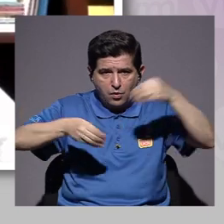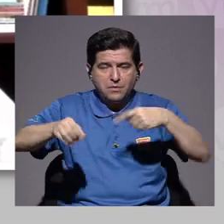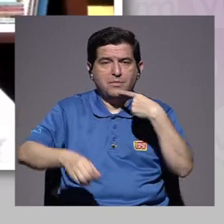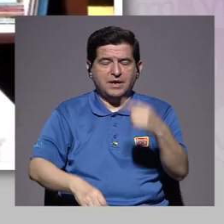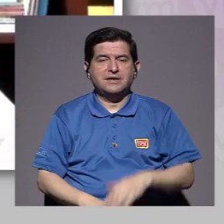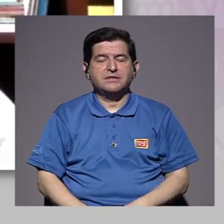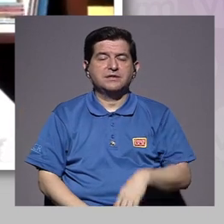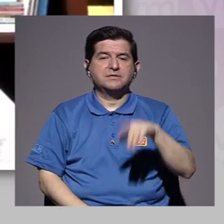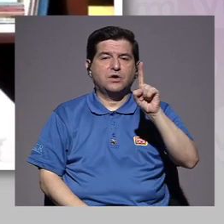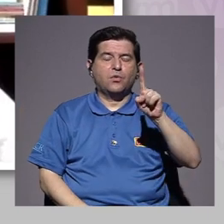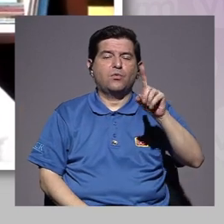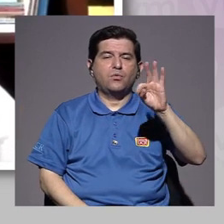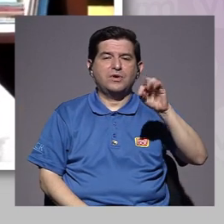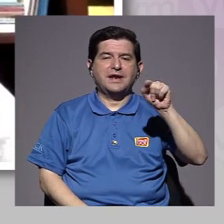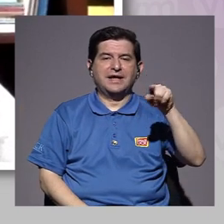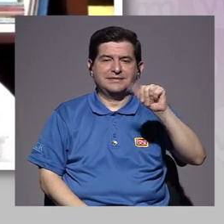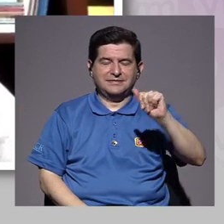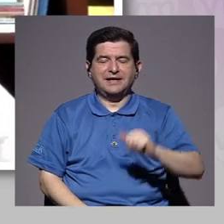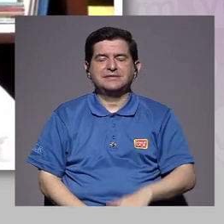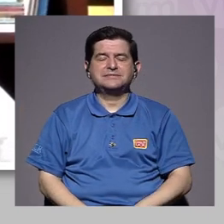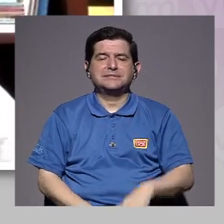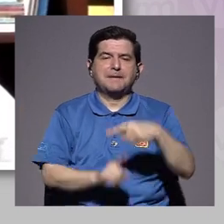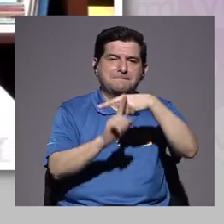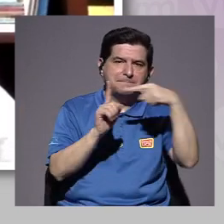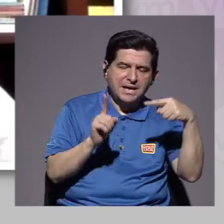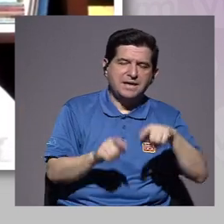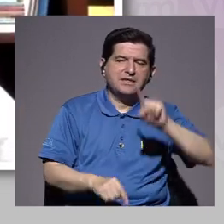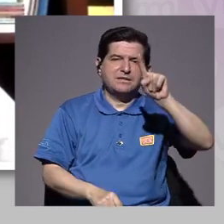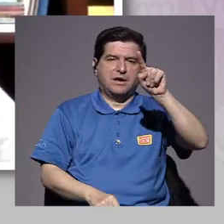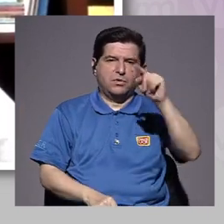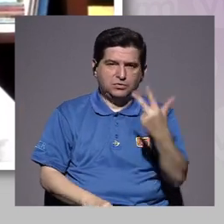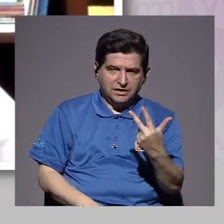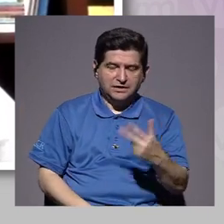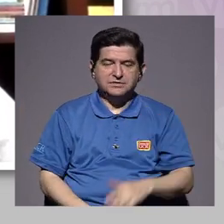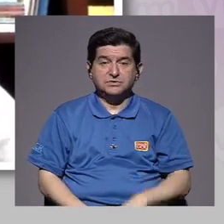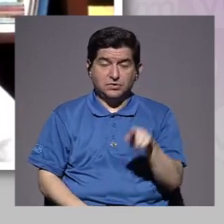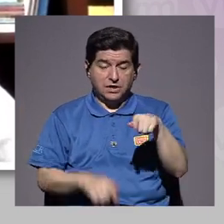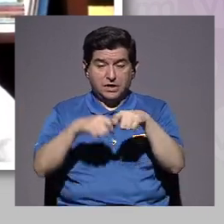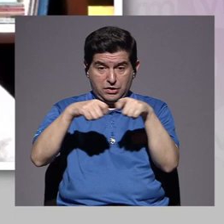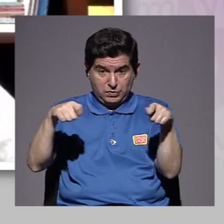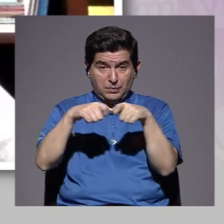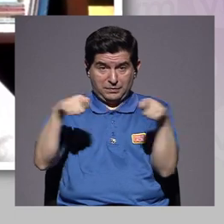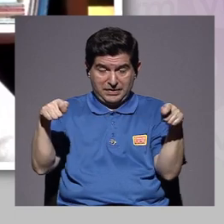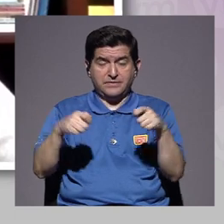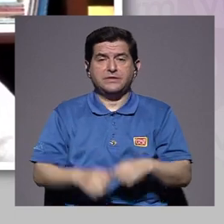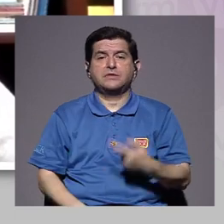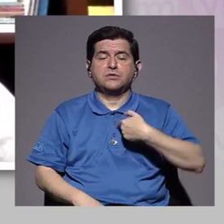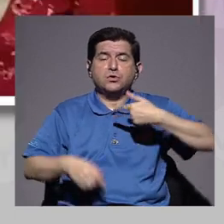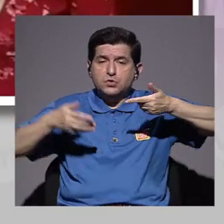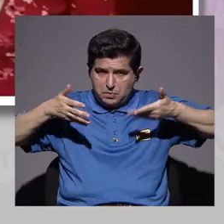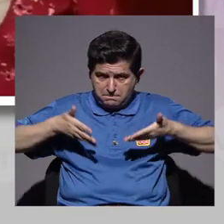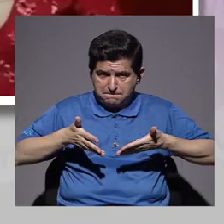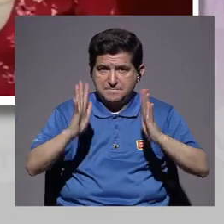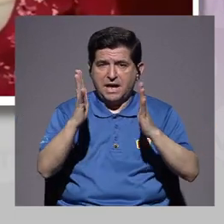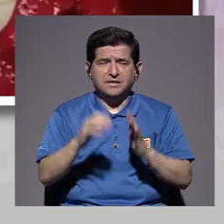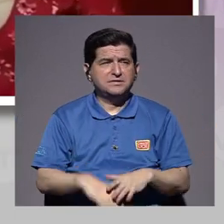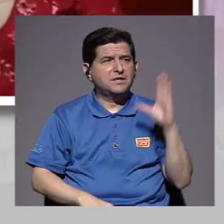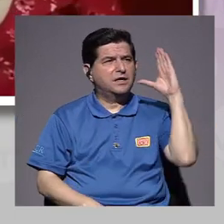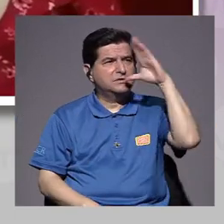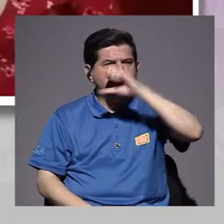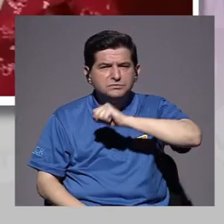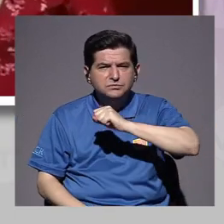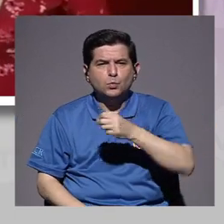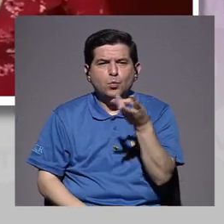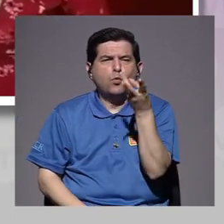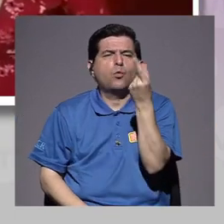que dicen una taza, media taza, un tercio de taza. Claro, tiene que ser medido al principio. Mientras yo veo a